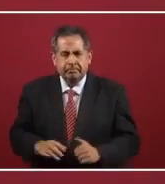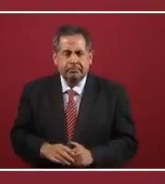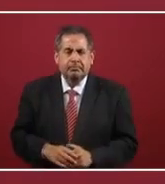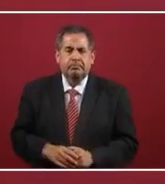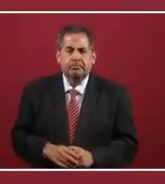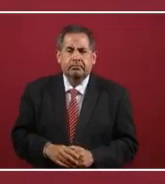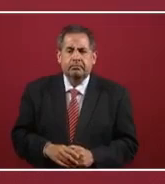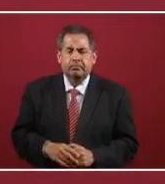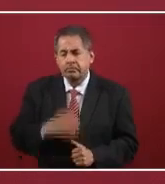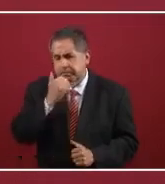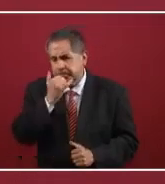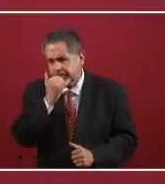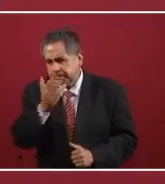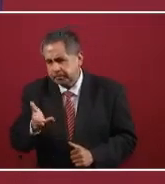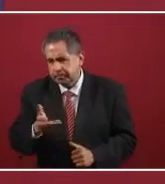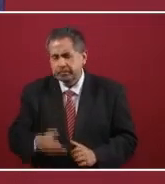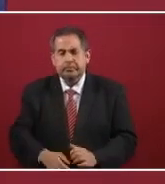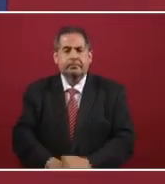¿Mande?